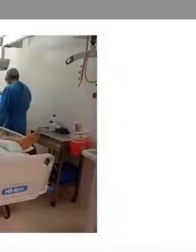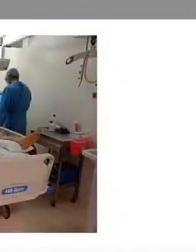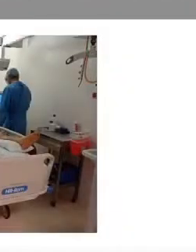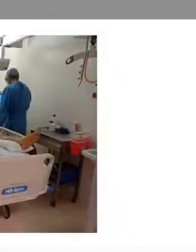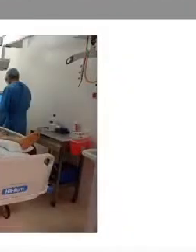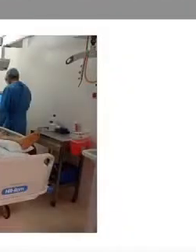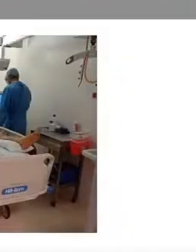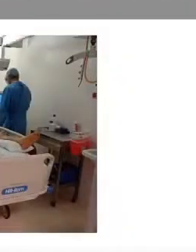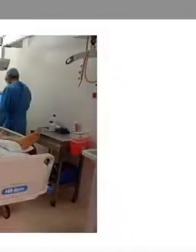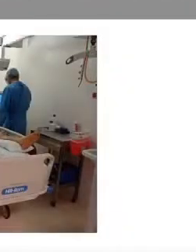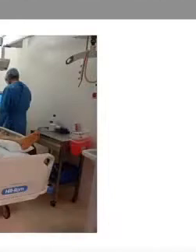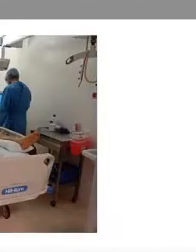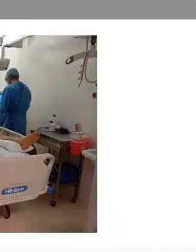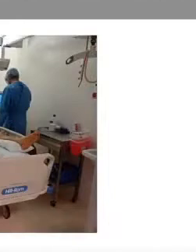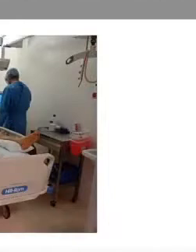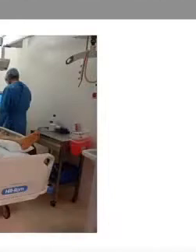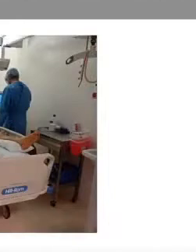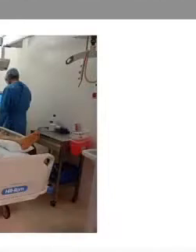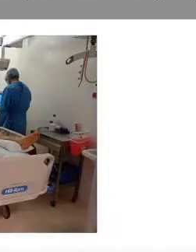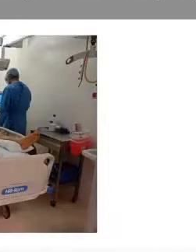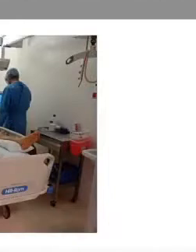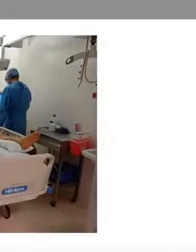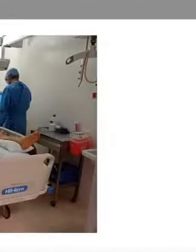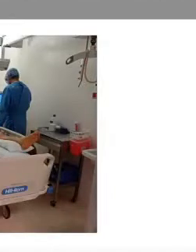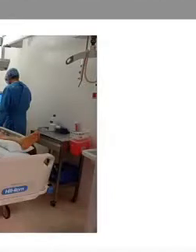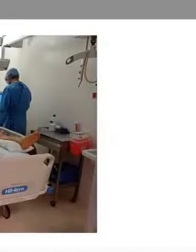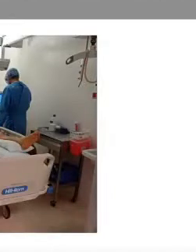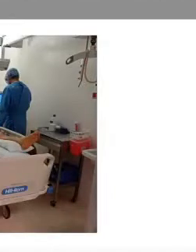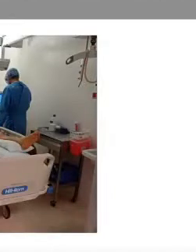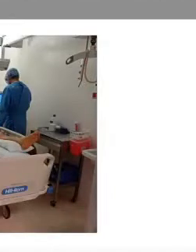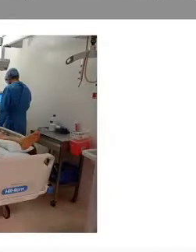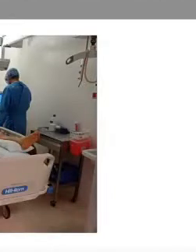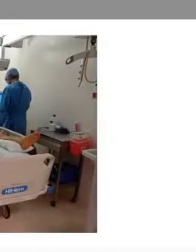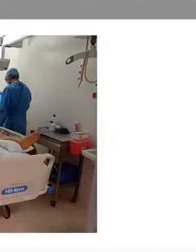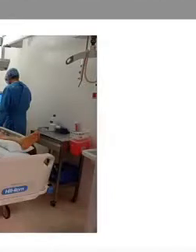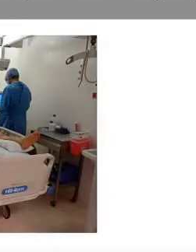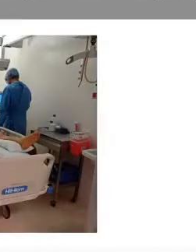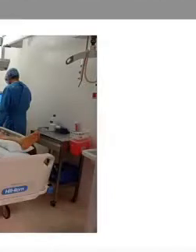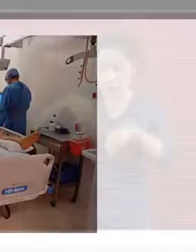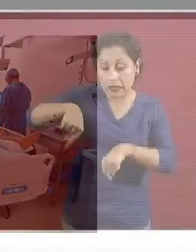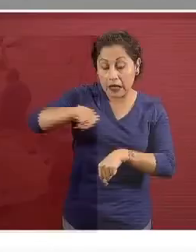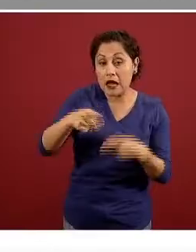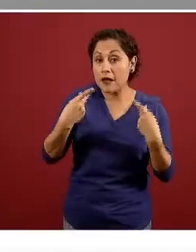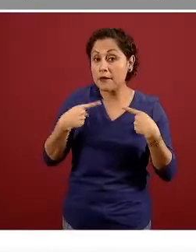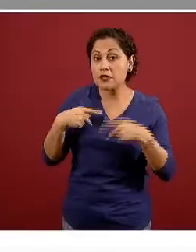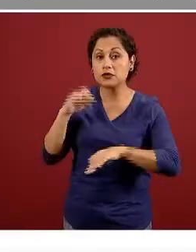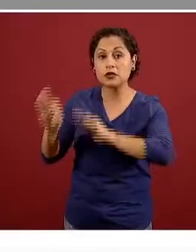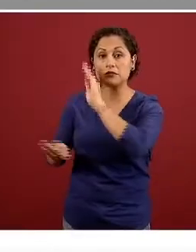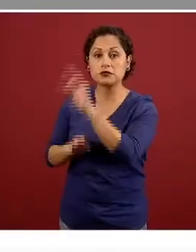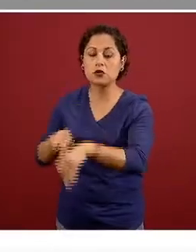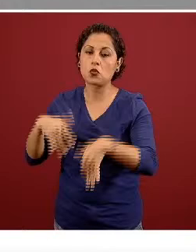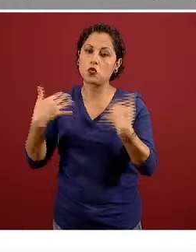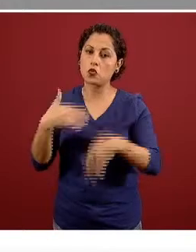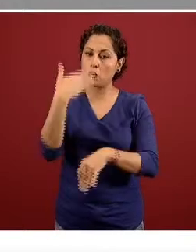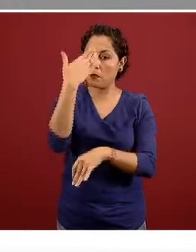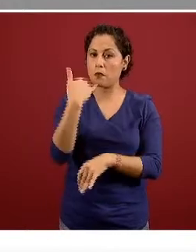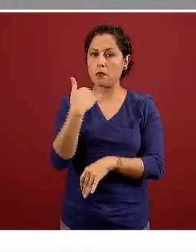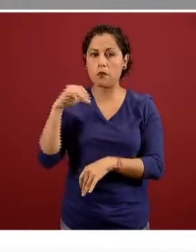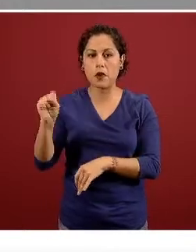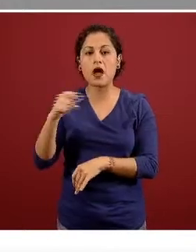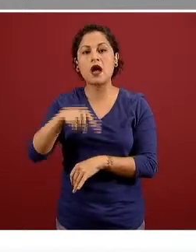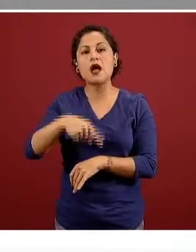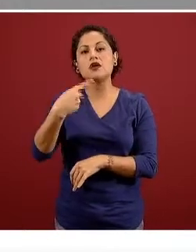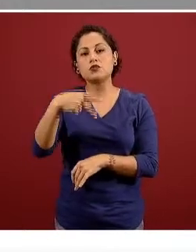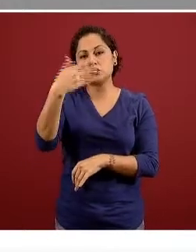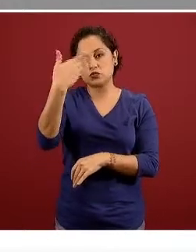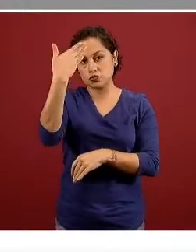personal médico y de enfermería altamente capacitados para la atención y para el manejo